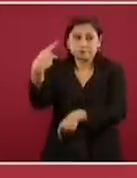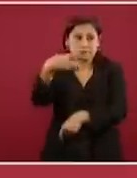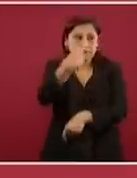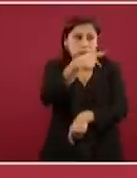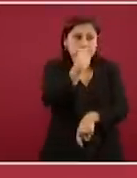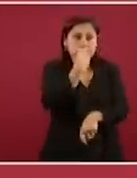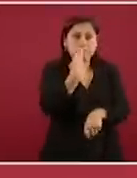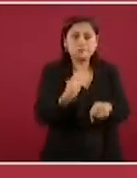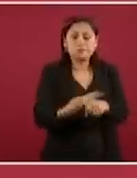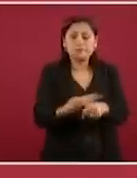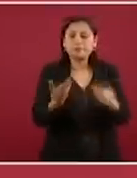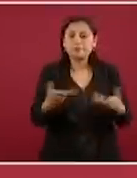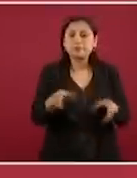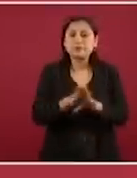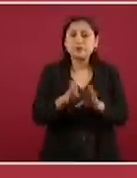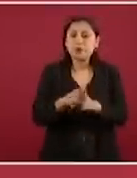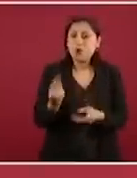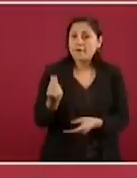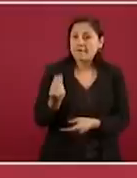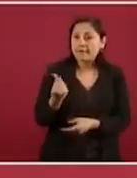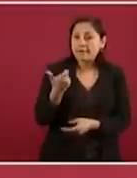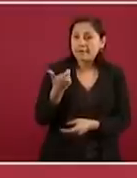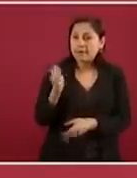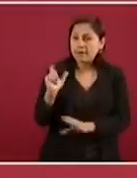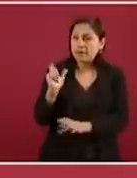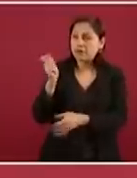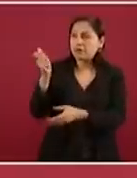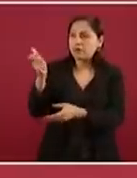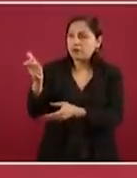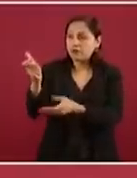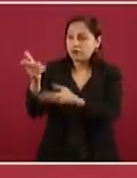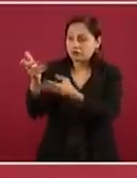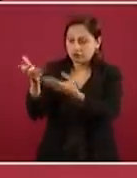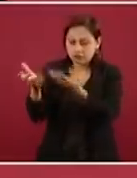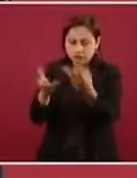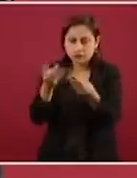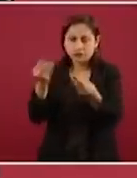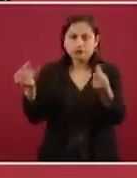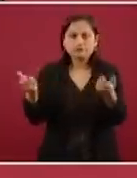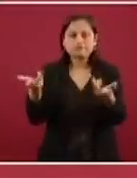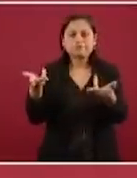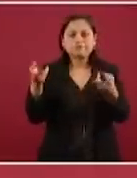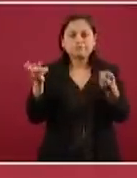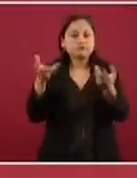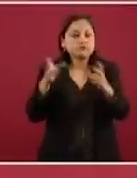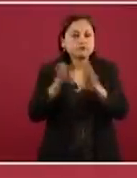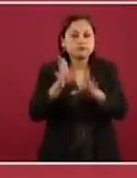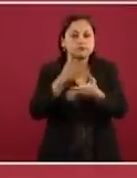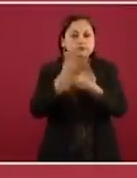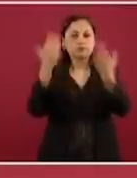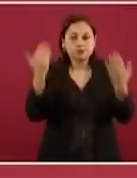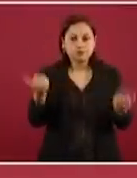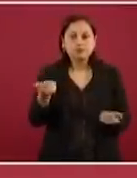Ese es un problema que estamos teniendo porque no hay infraestructura bancaria suficiente.